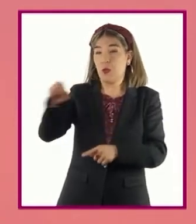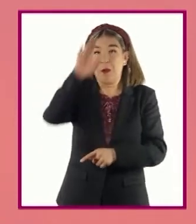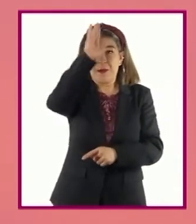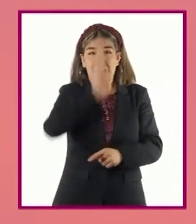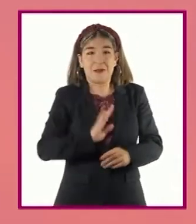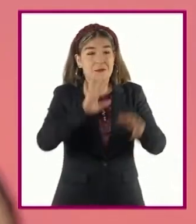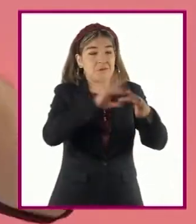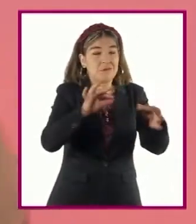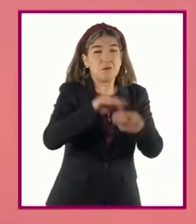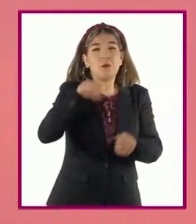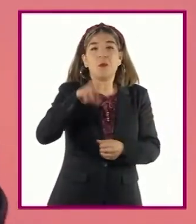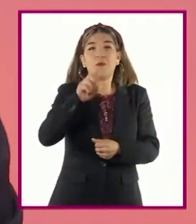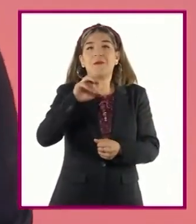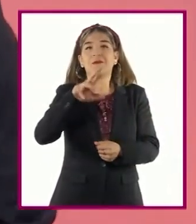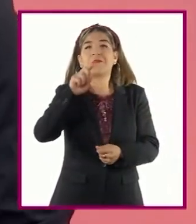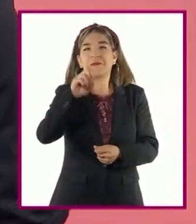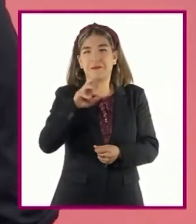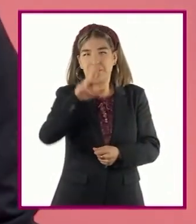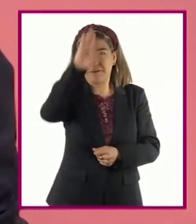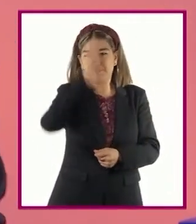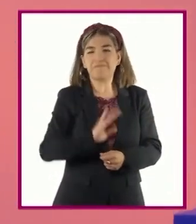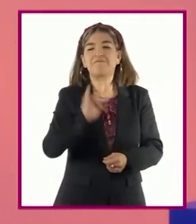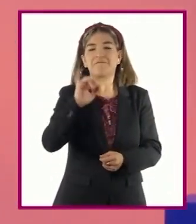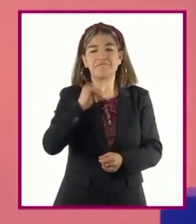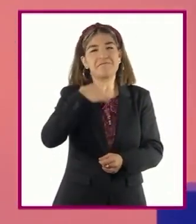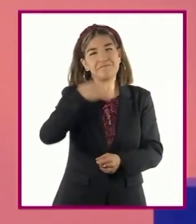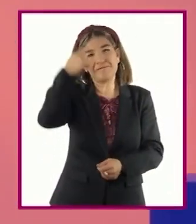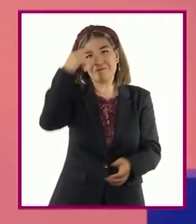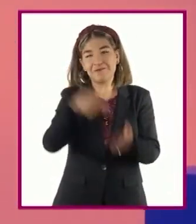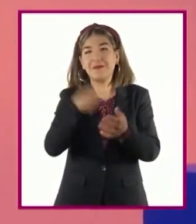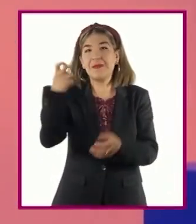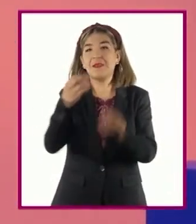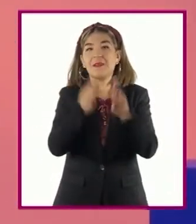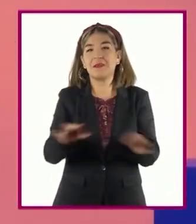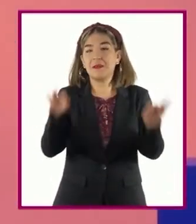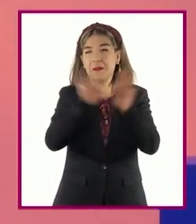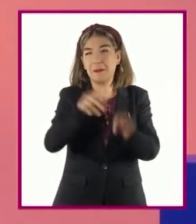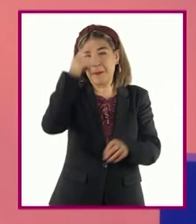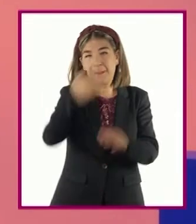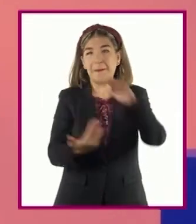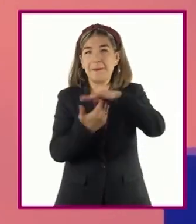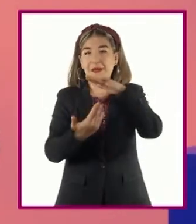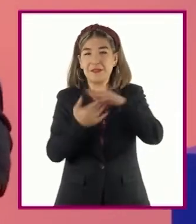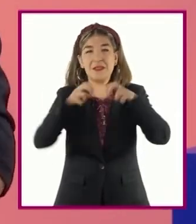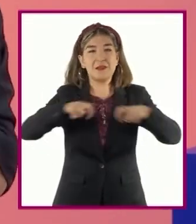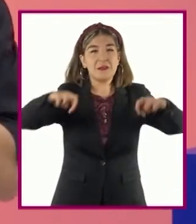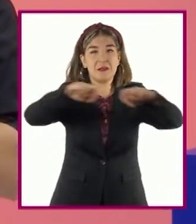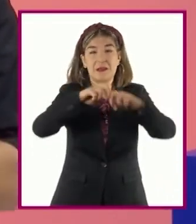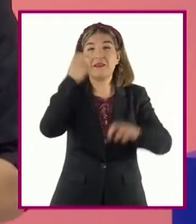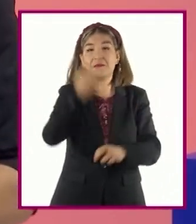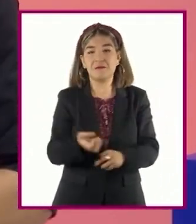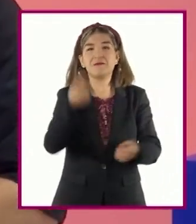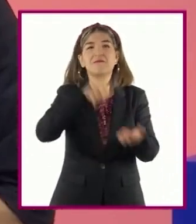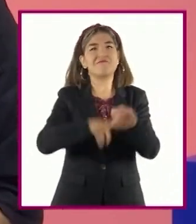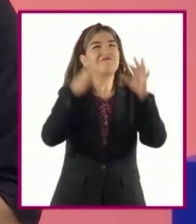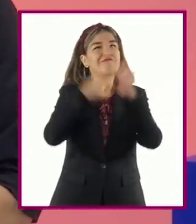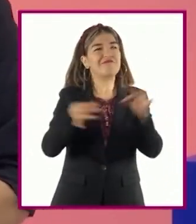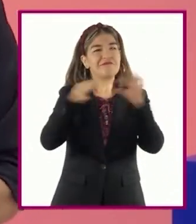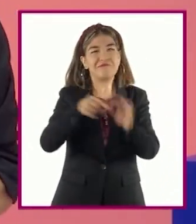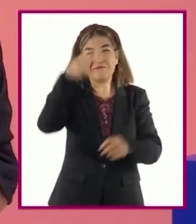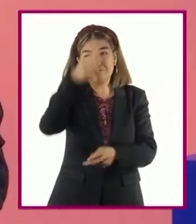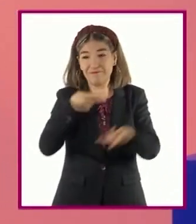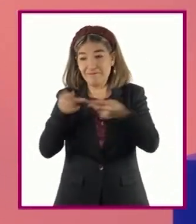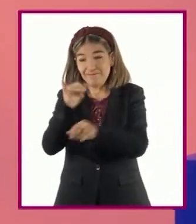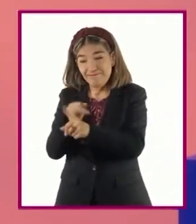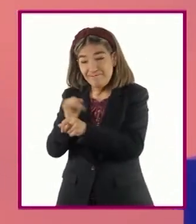Sí, considero que es clave e importante para realizar una mesa redonda y tendré que prepararme ampliamente para lograr un